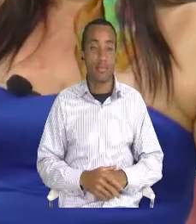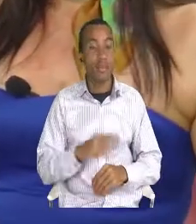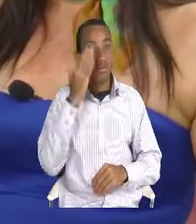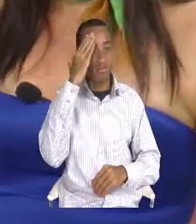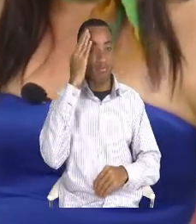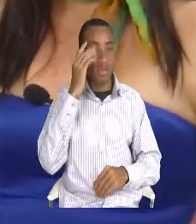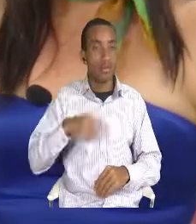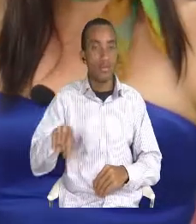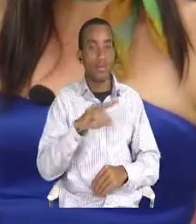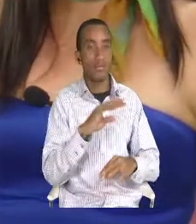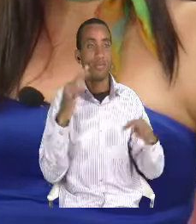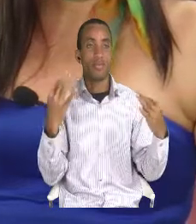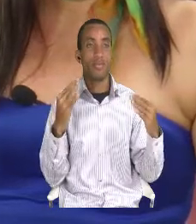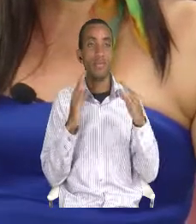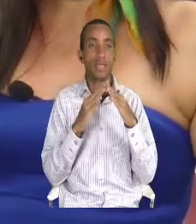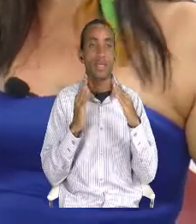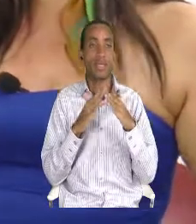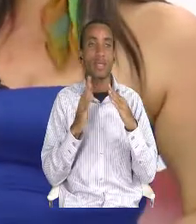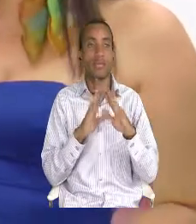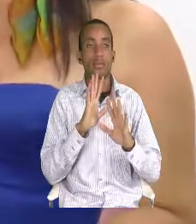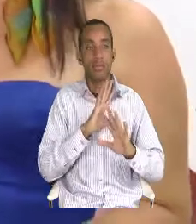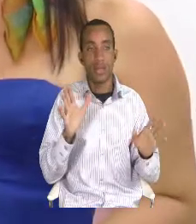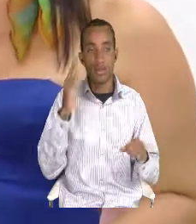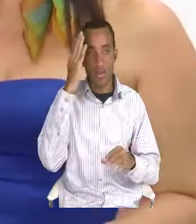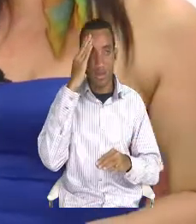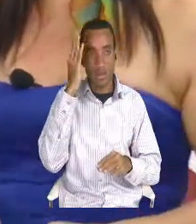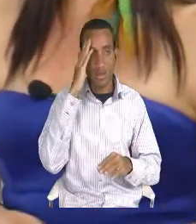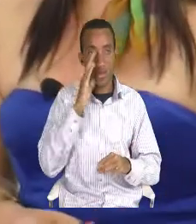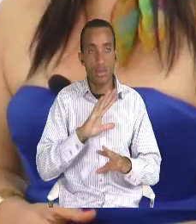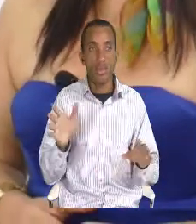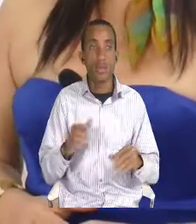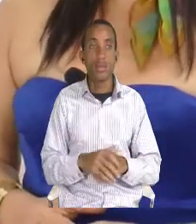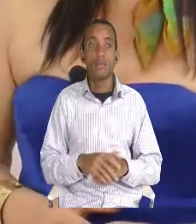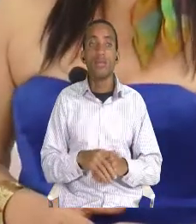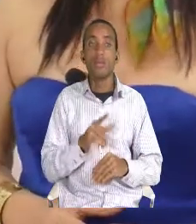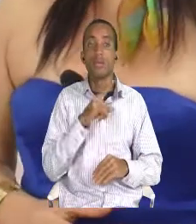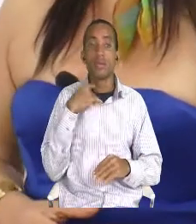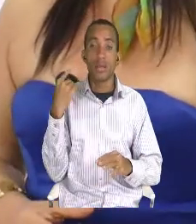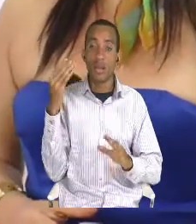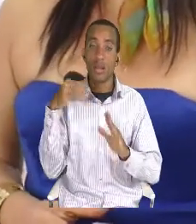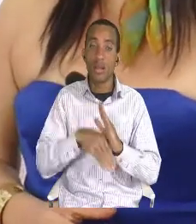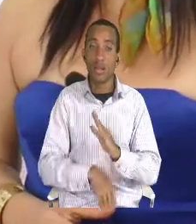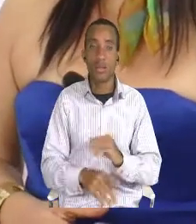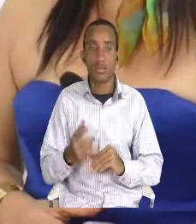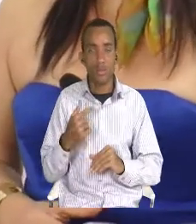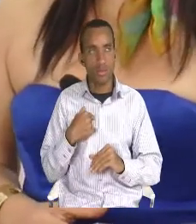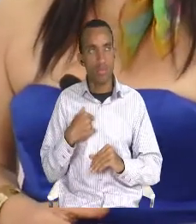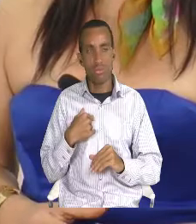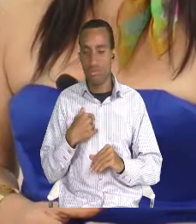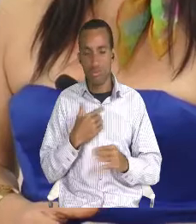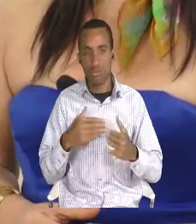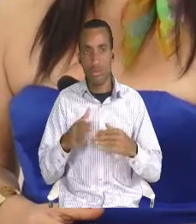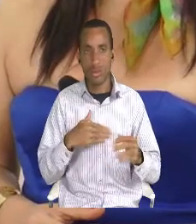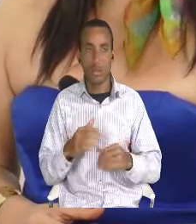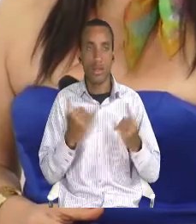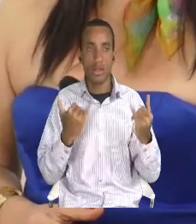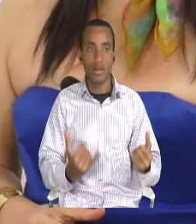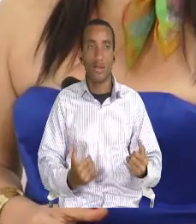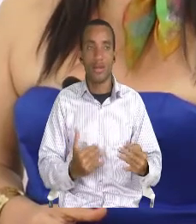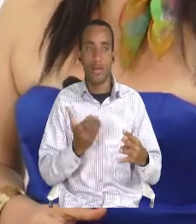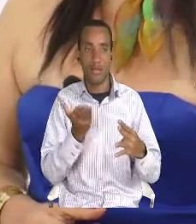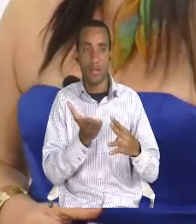queridas televidentes en casa, que la crisis, si existe, no existe para los que son berracos y emprendedores. Nos vamos a hacer una pausa chiquitica, pequeñita,